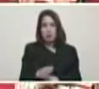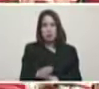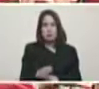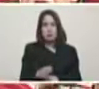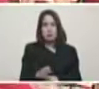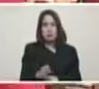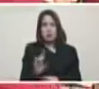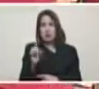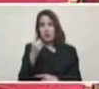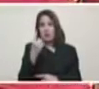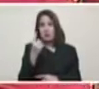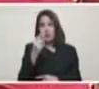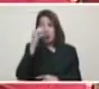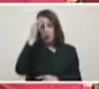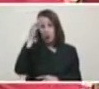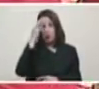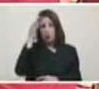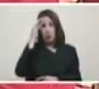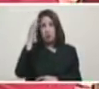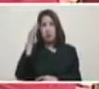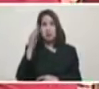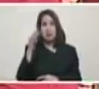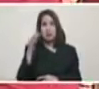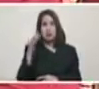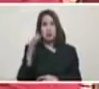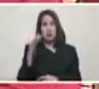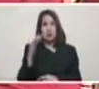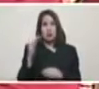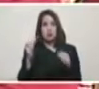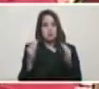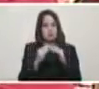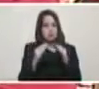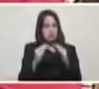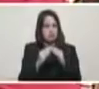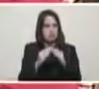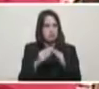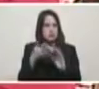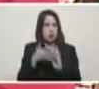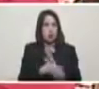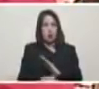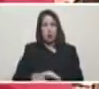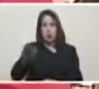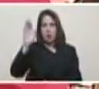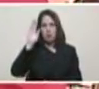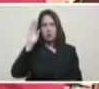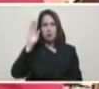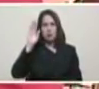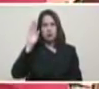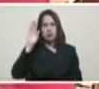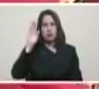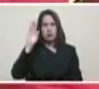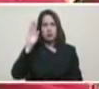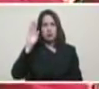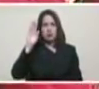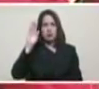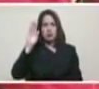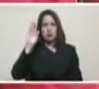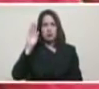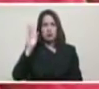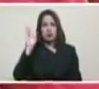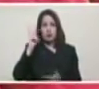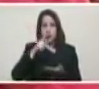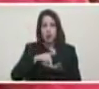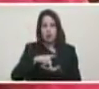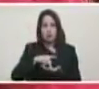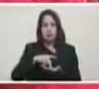del primer congreso viviendo venezolano Juramos le pido a todos mis compañeros pararse